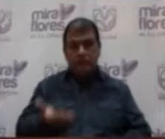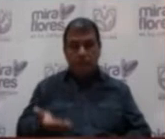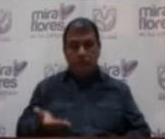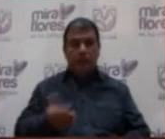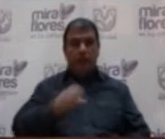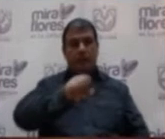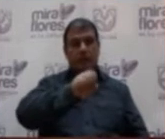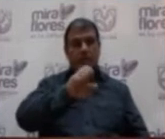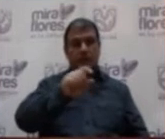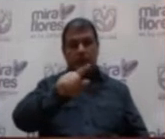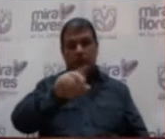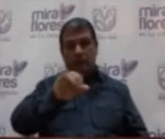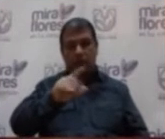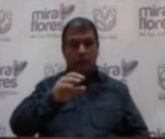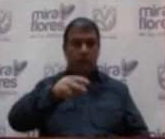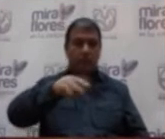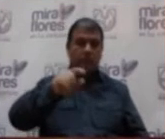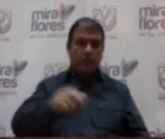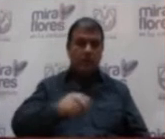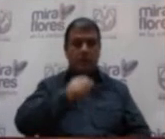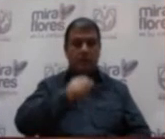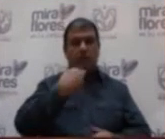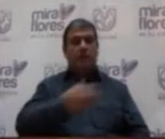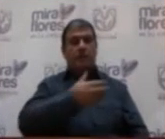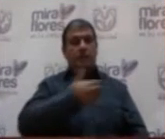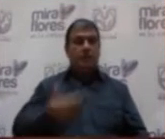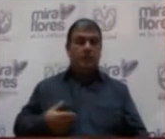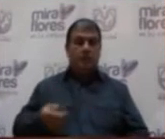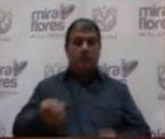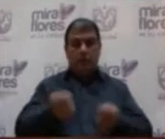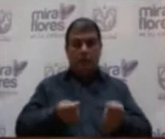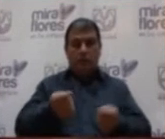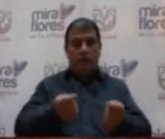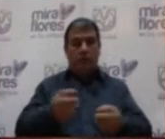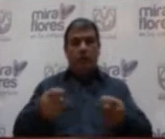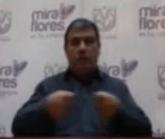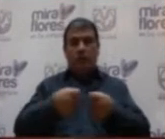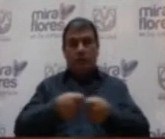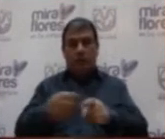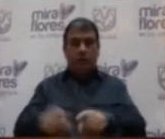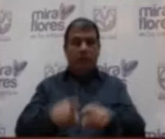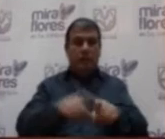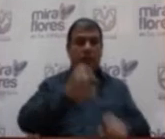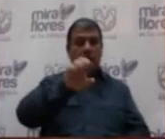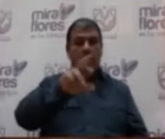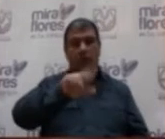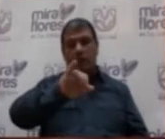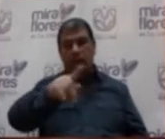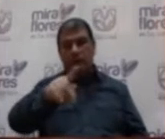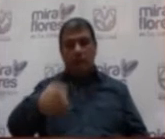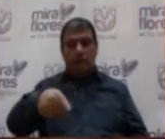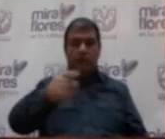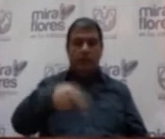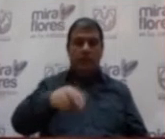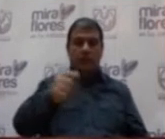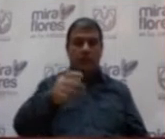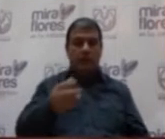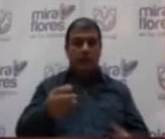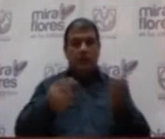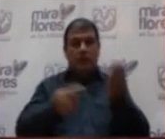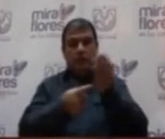Mesa Salazar, gerente municipal y presidente de la Comisión de Gobierno Electrónico, y al señor Eric Peña, gerente de Sistemas y Tecnologías de la